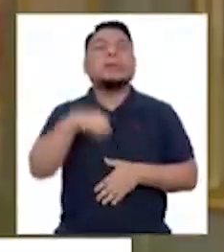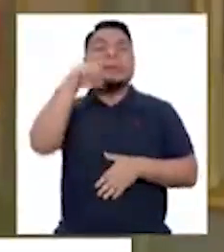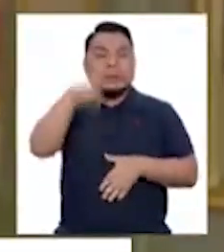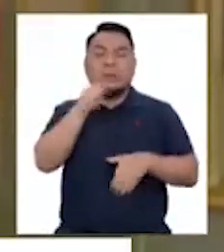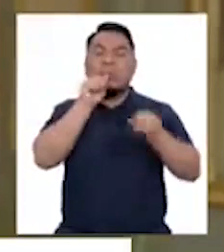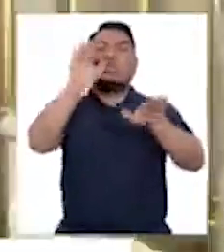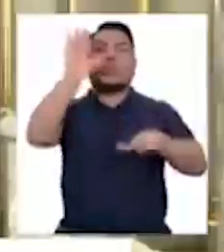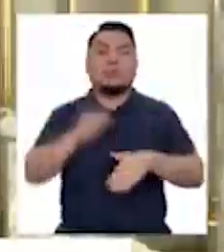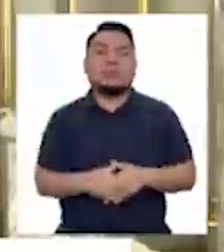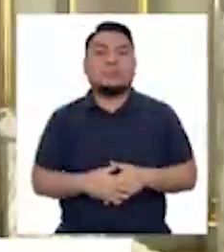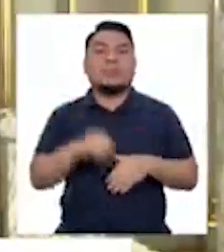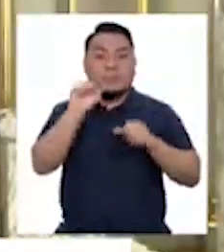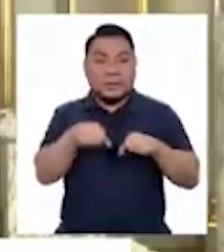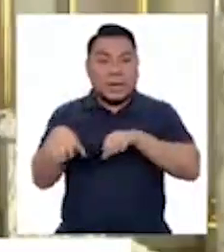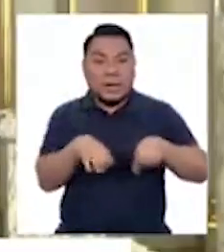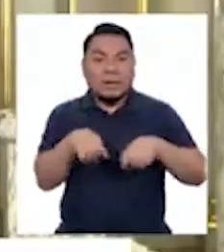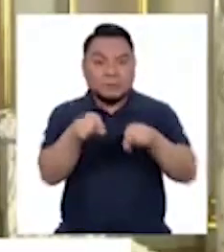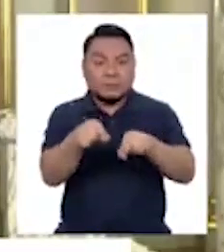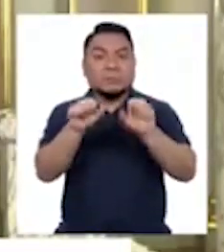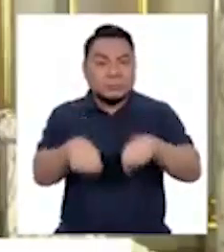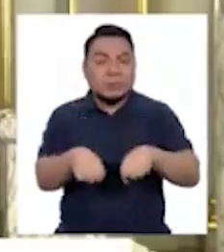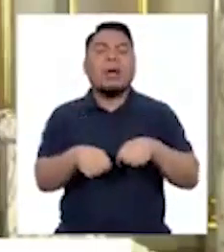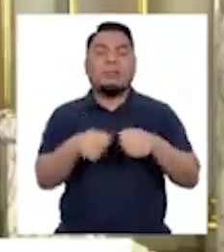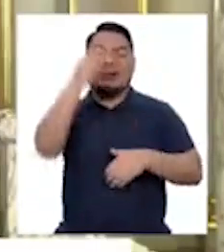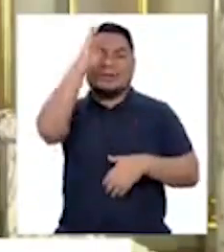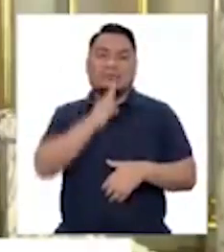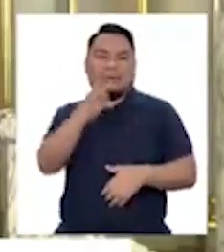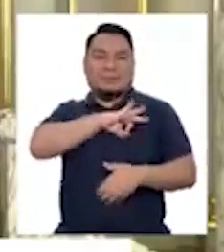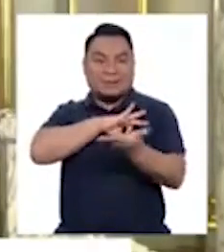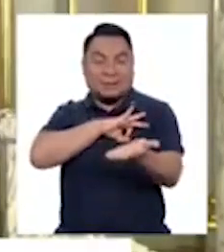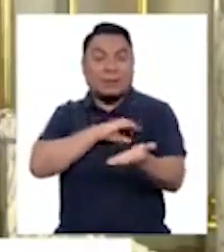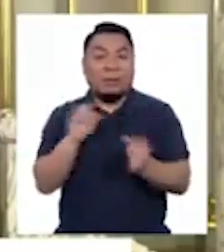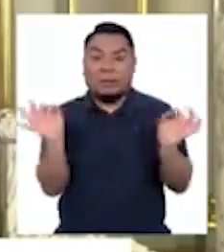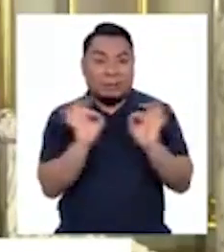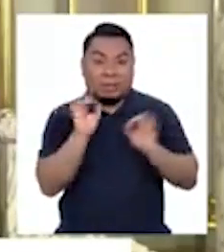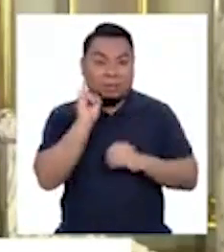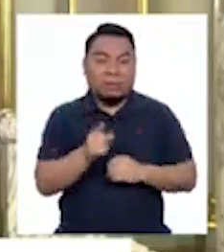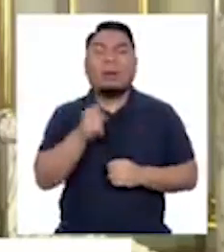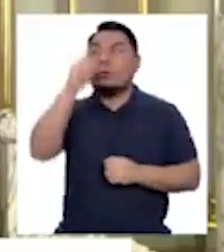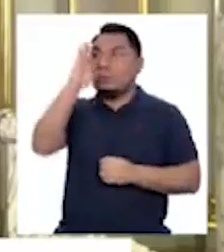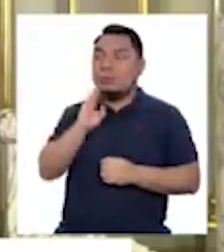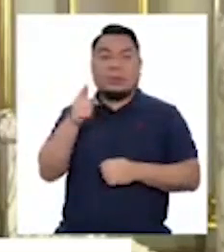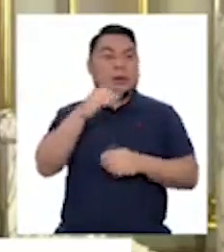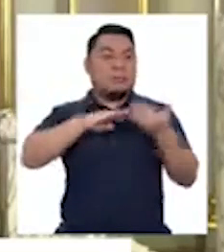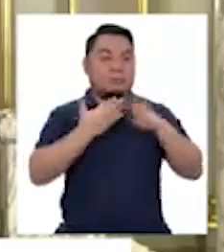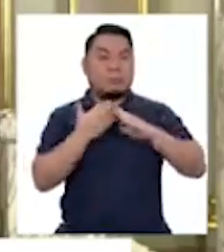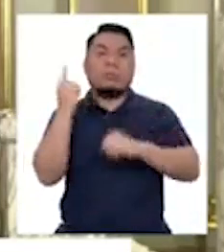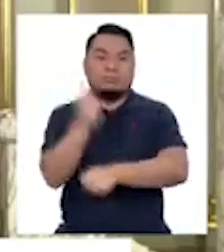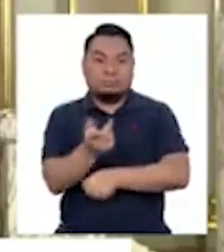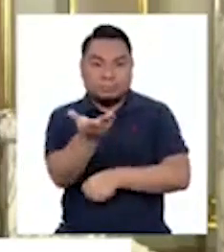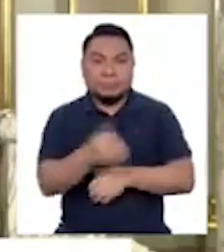juro. Si así lo hiciereis, que Dios os premie, y si no, él y la patria os lo